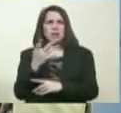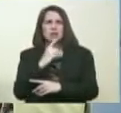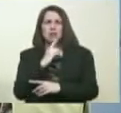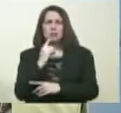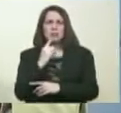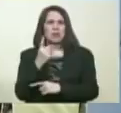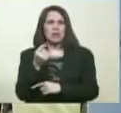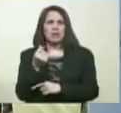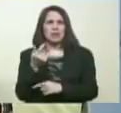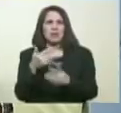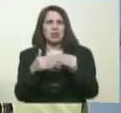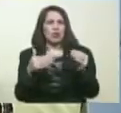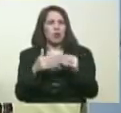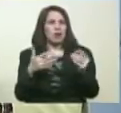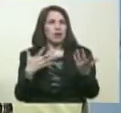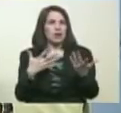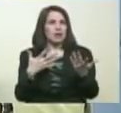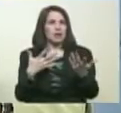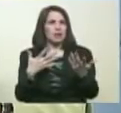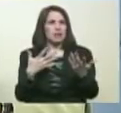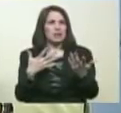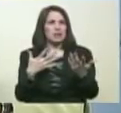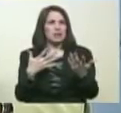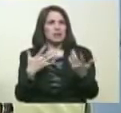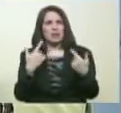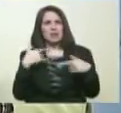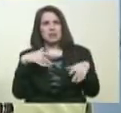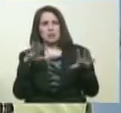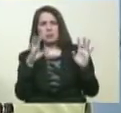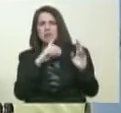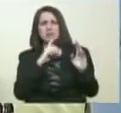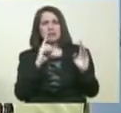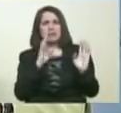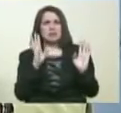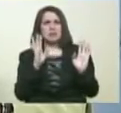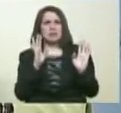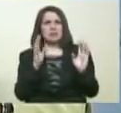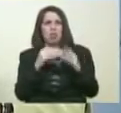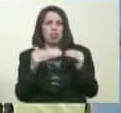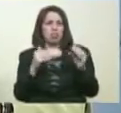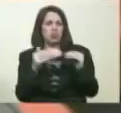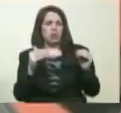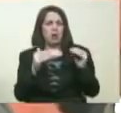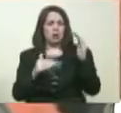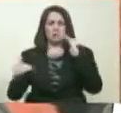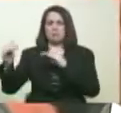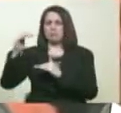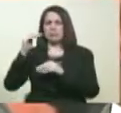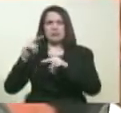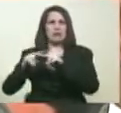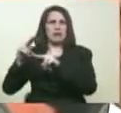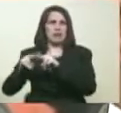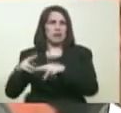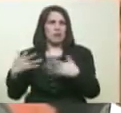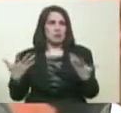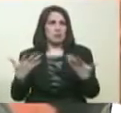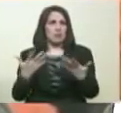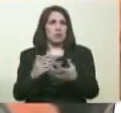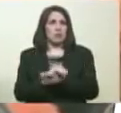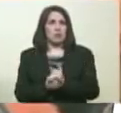eso? Pero así implícito, solamente se llama. Dólar implícito o divisa implícita.